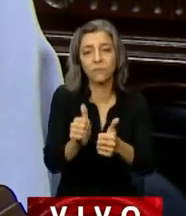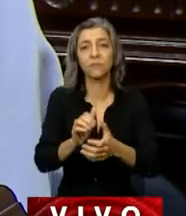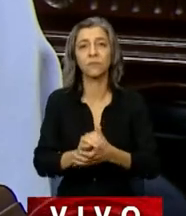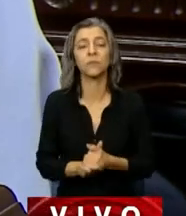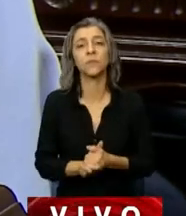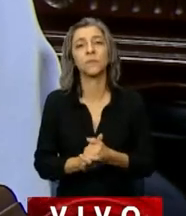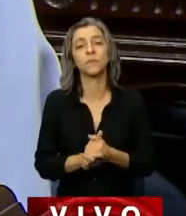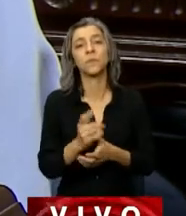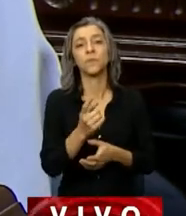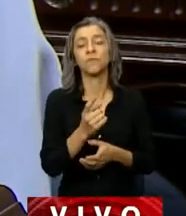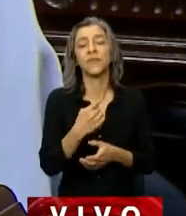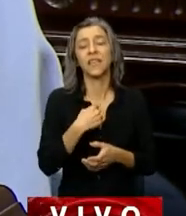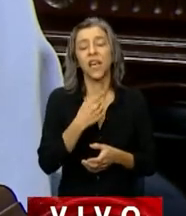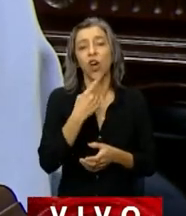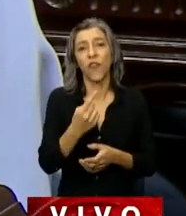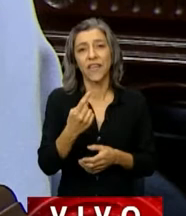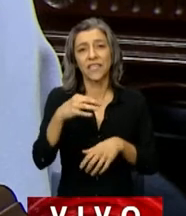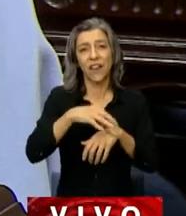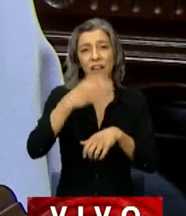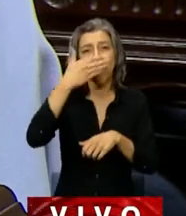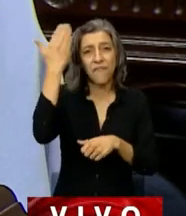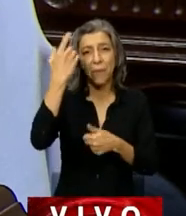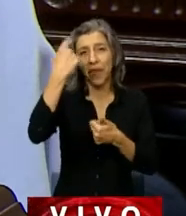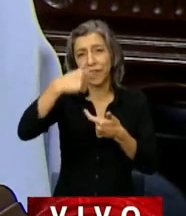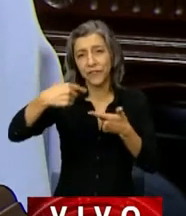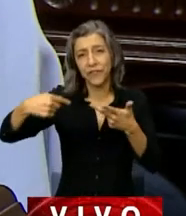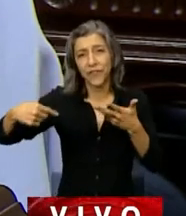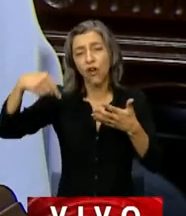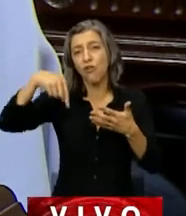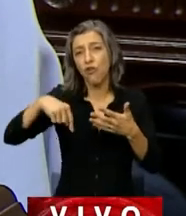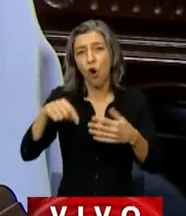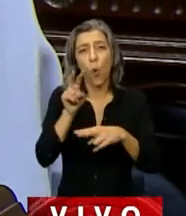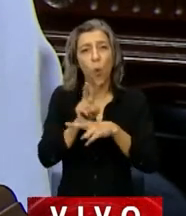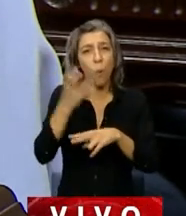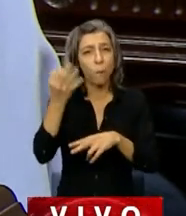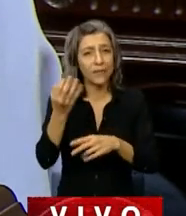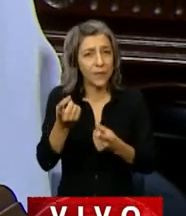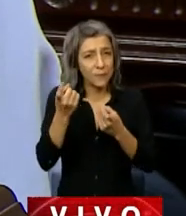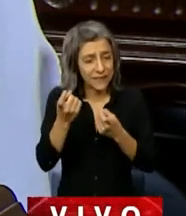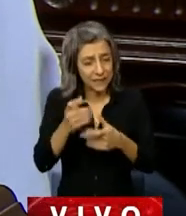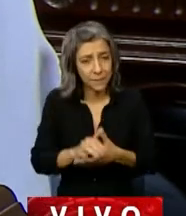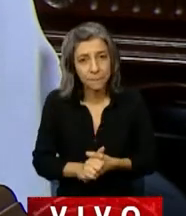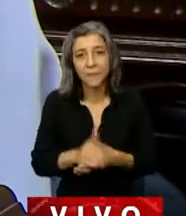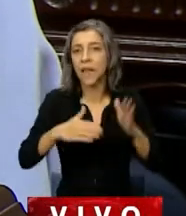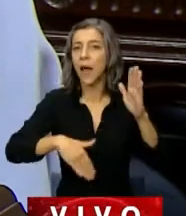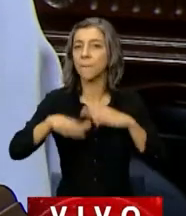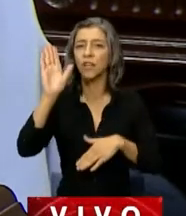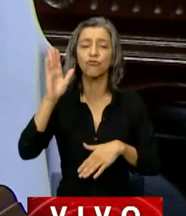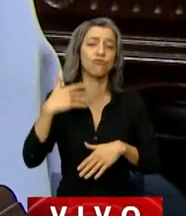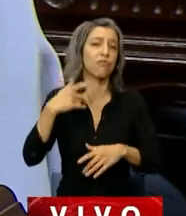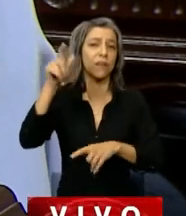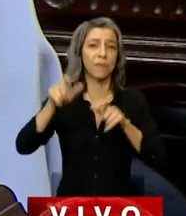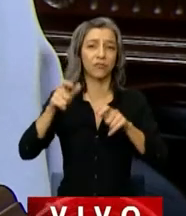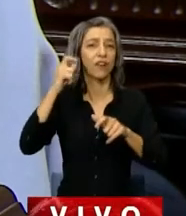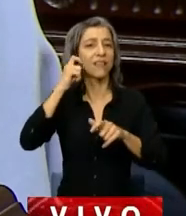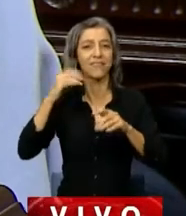de enfermedades que requieren hoy de cuidados paliativos. La mayoría de adultos